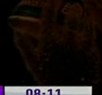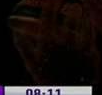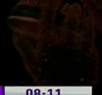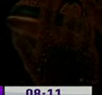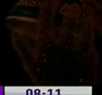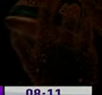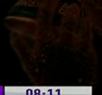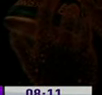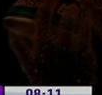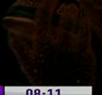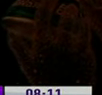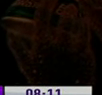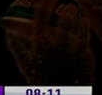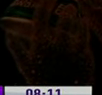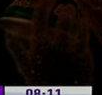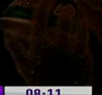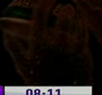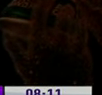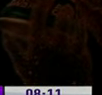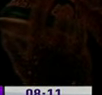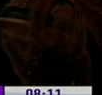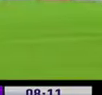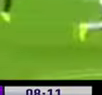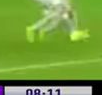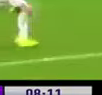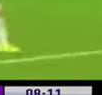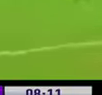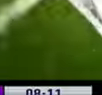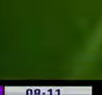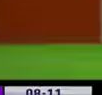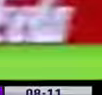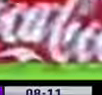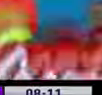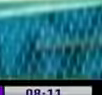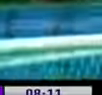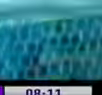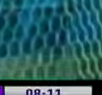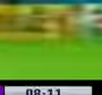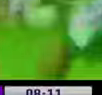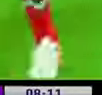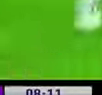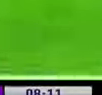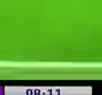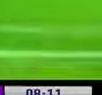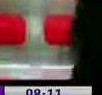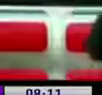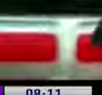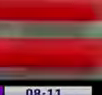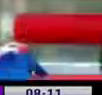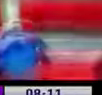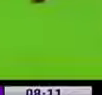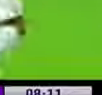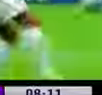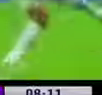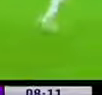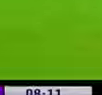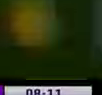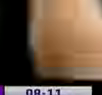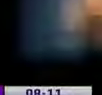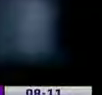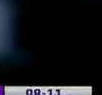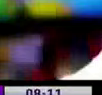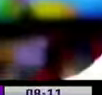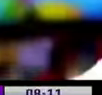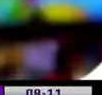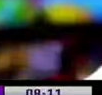Rica. 15 cupos aún en disputa. Este martes se conocerá una gran cantidad de selecciones que se integren a las 17 ya existentes y hasta el